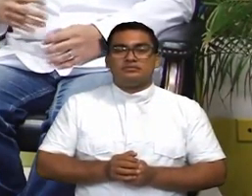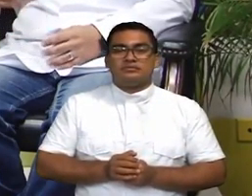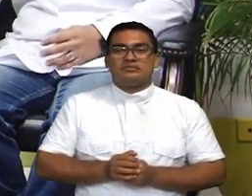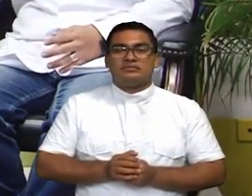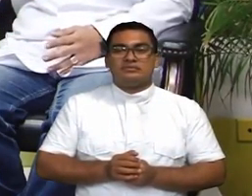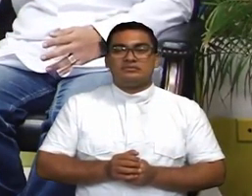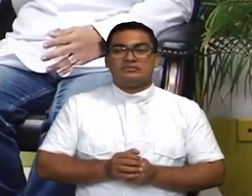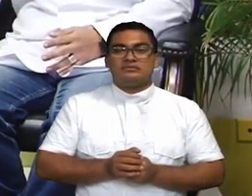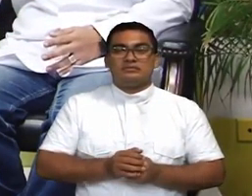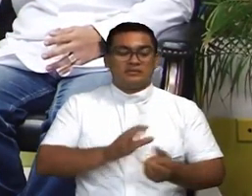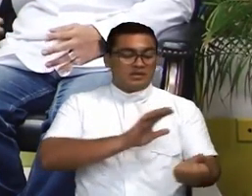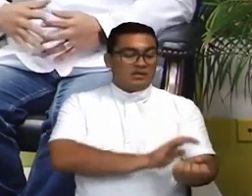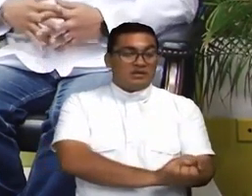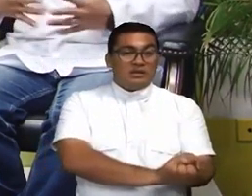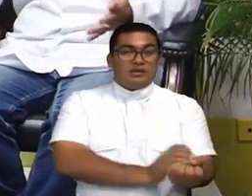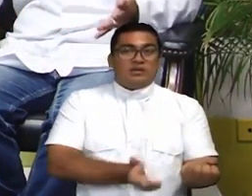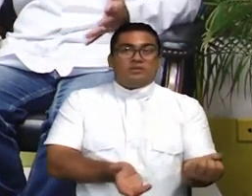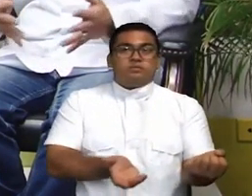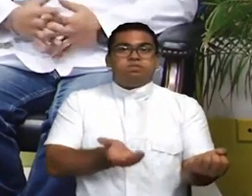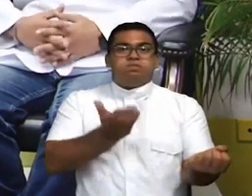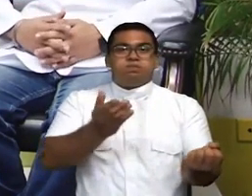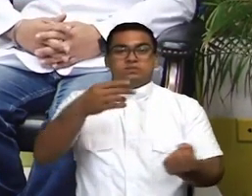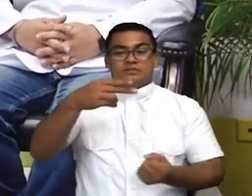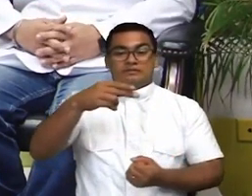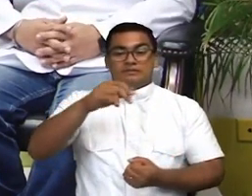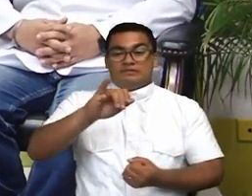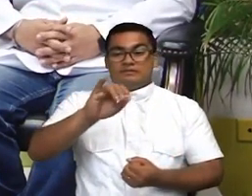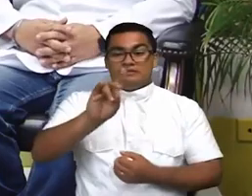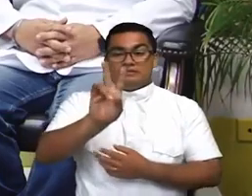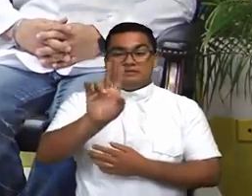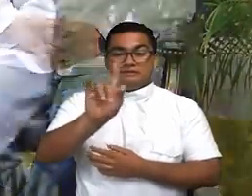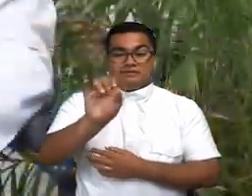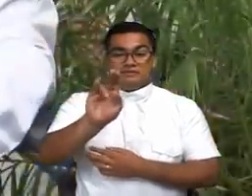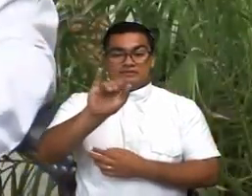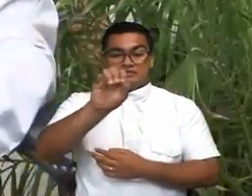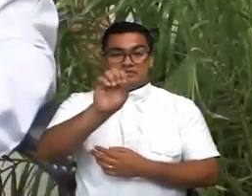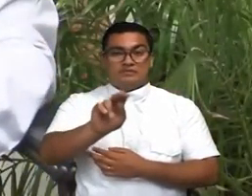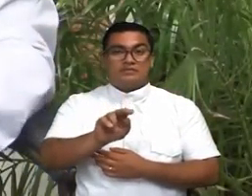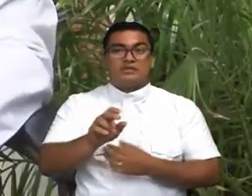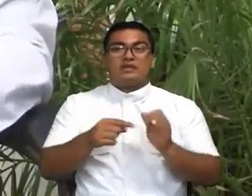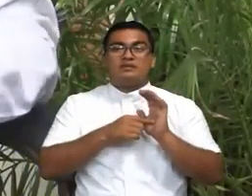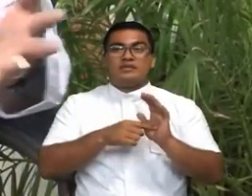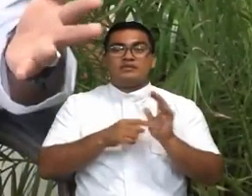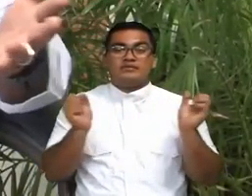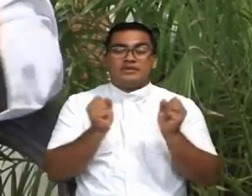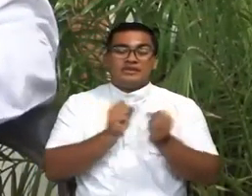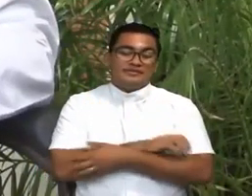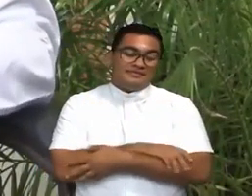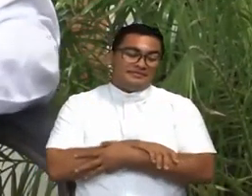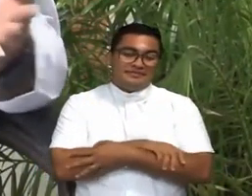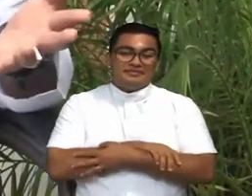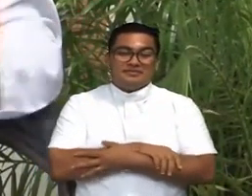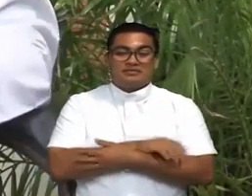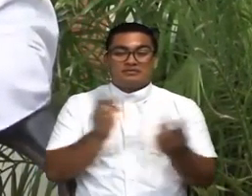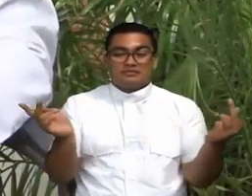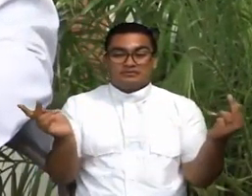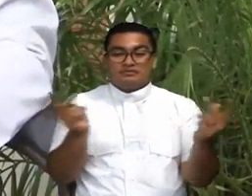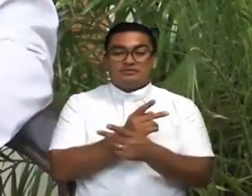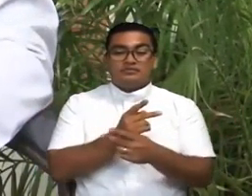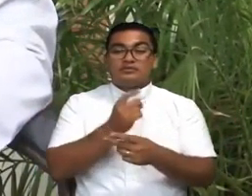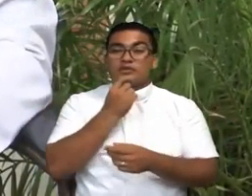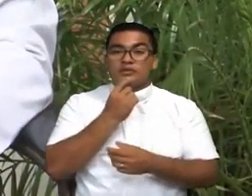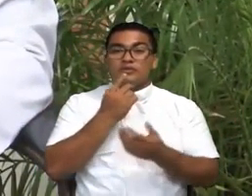la hipertensión arterial. Los pacientes que padecen de la presión, con tener frío, esto se agrava. ¿Por qué? Me van a